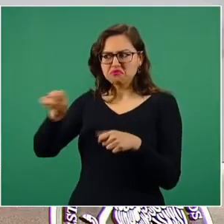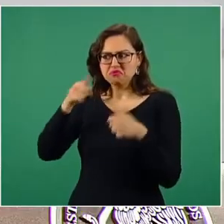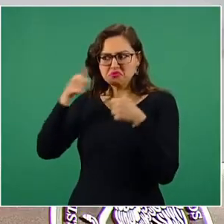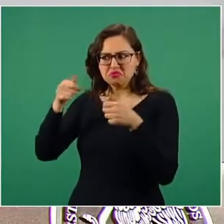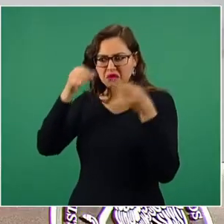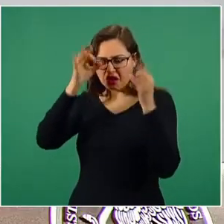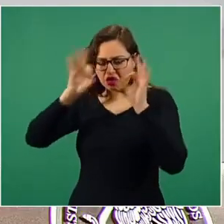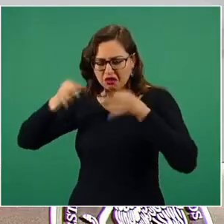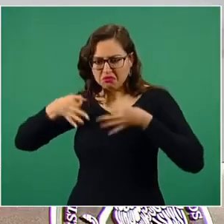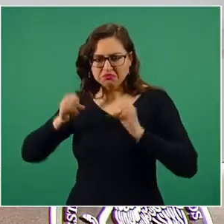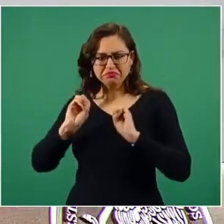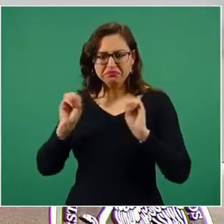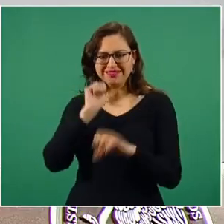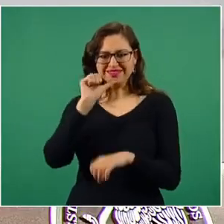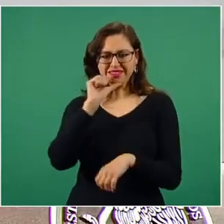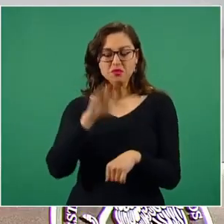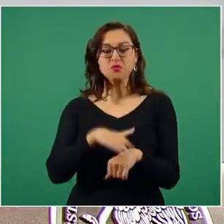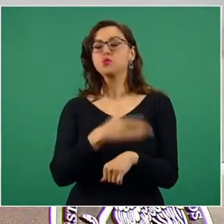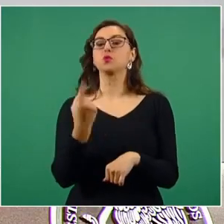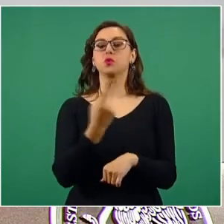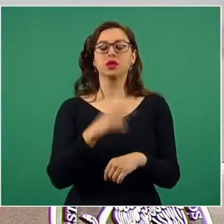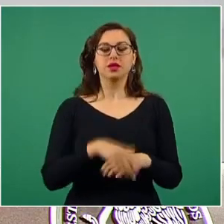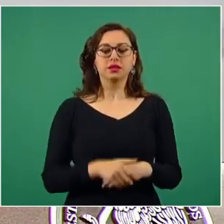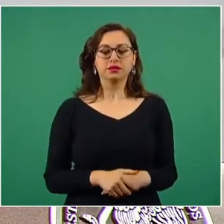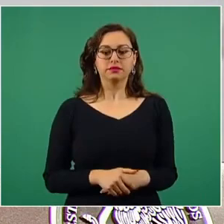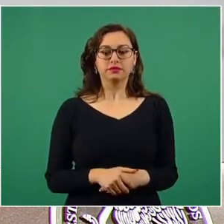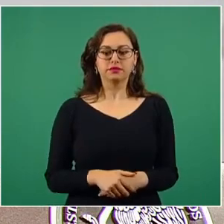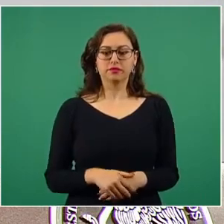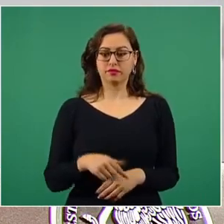o como era antes aquí.